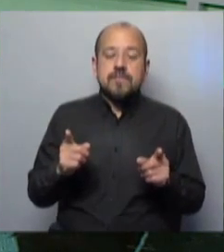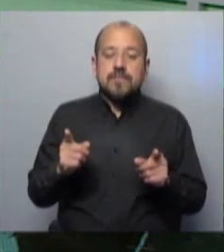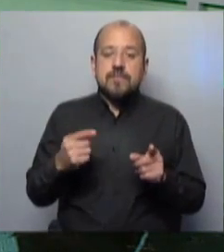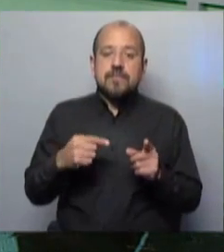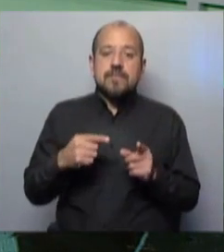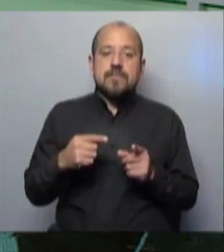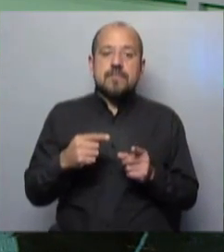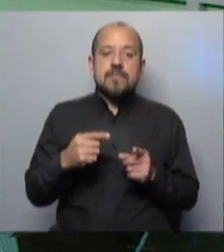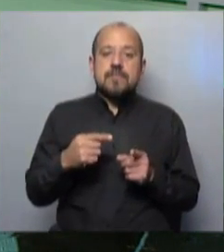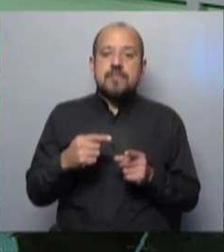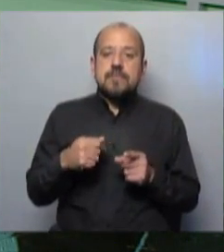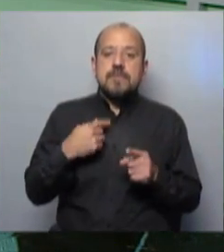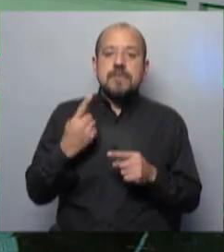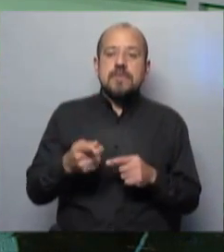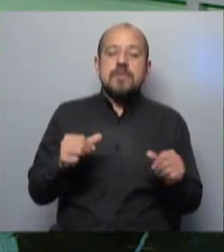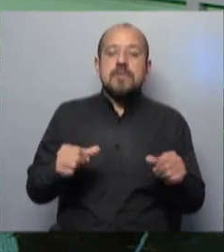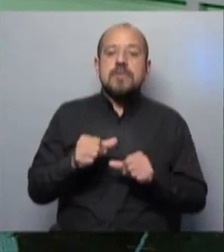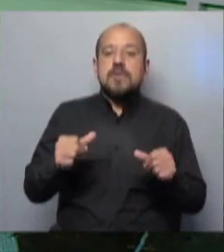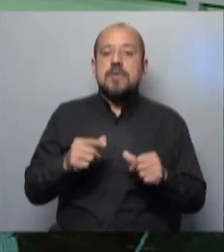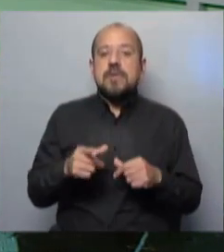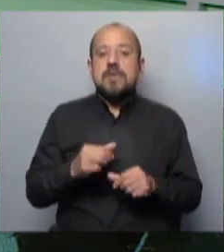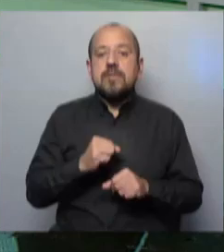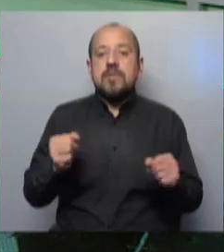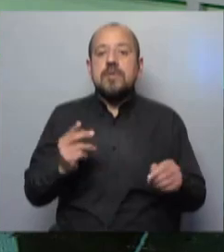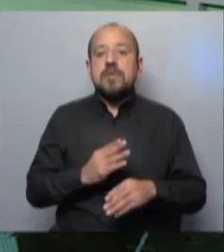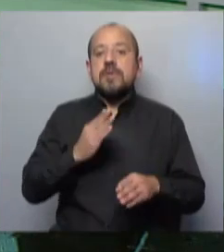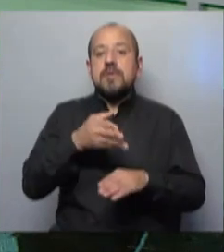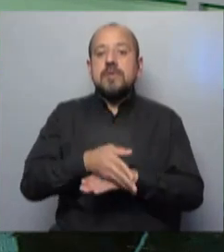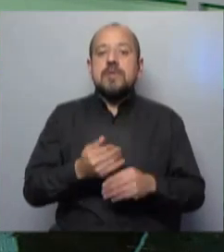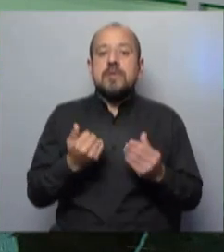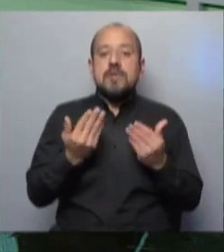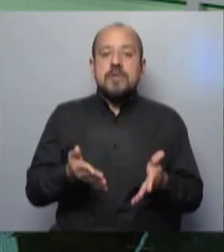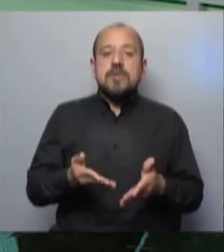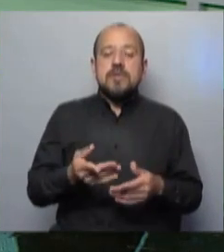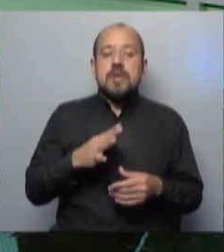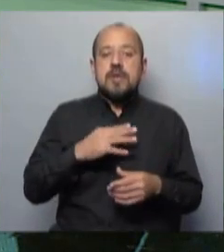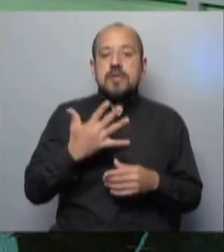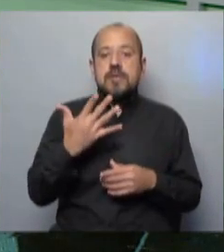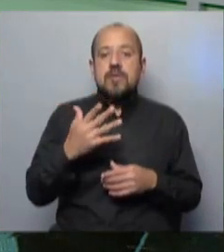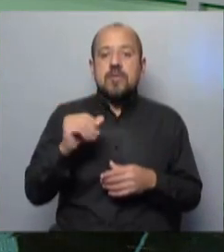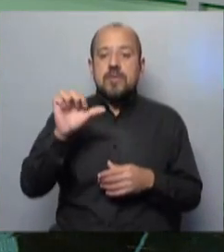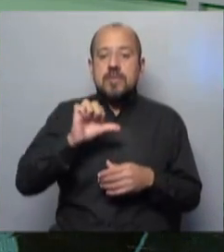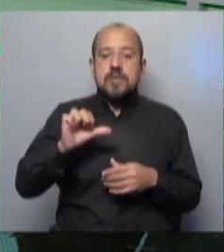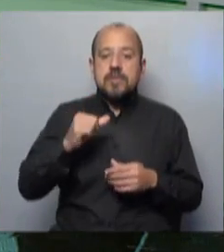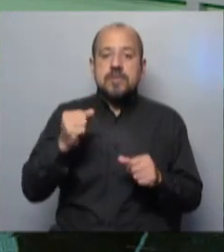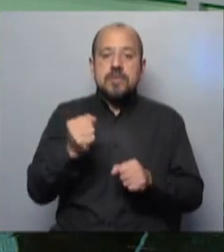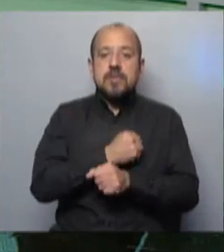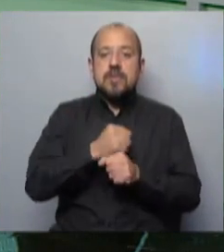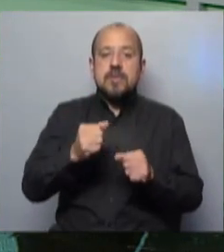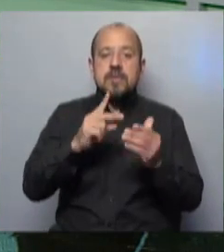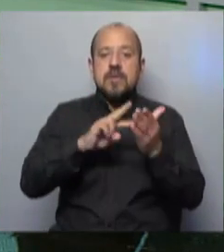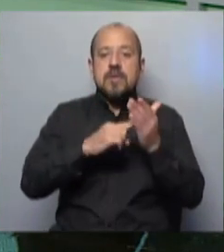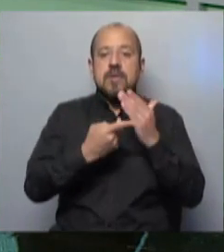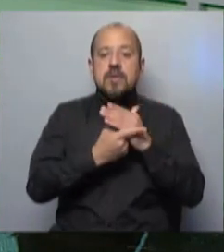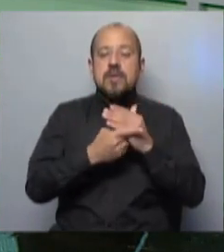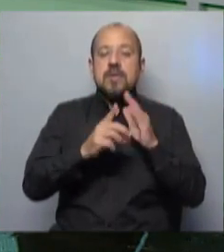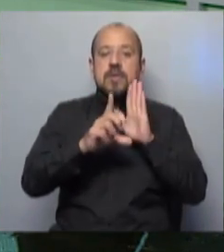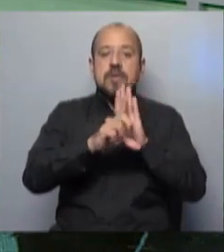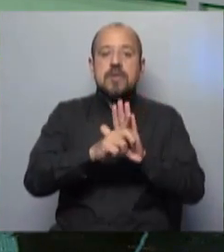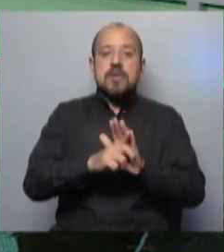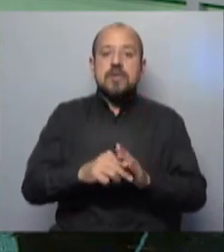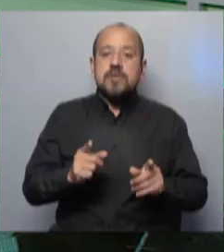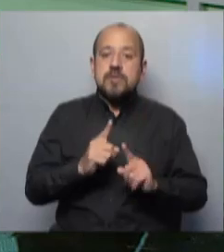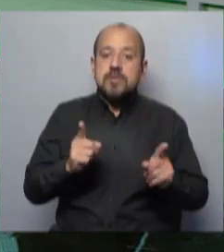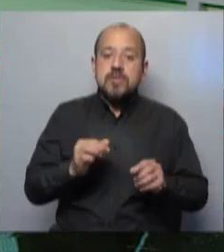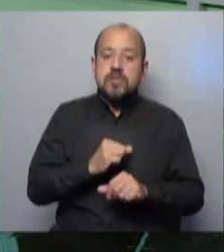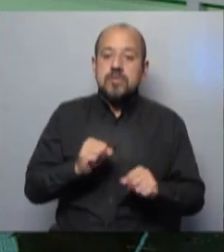las operadoras esperan que lo haga pronto para poder acceder a este beneficio que ahora solamente tienen 5 empresas como para aprobar este proyecto de ley de medios sin embargo no